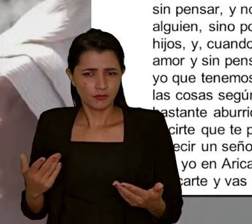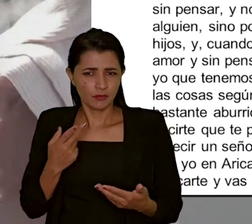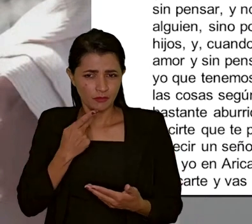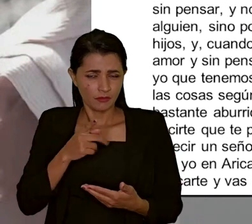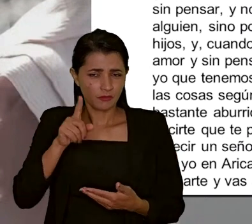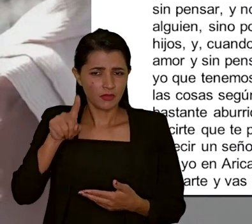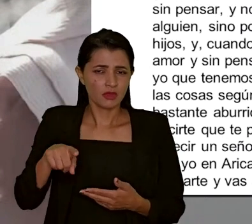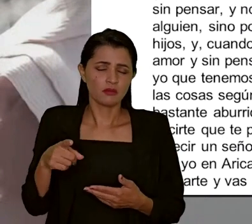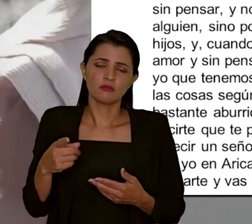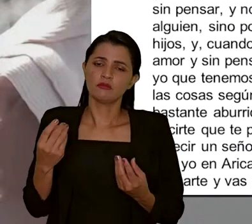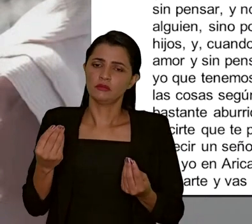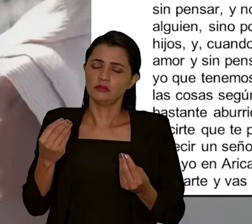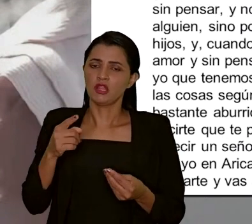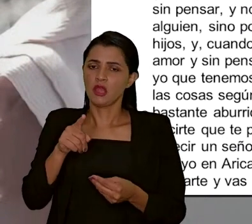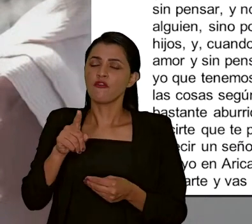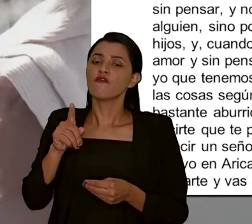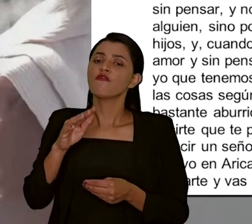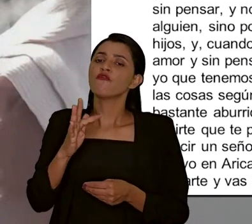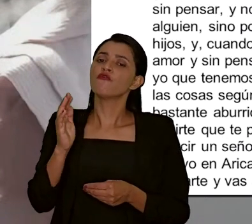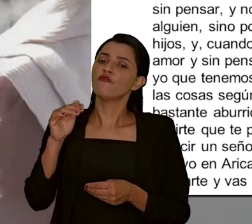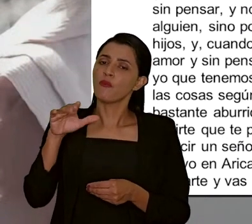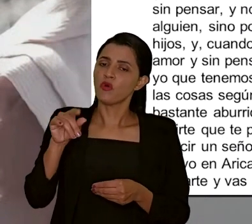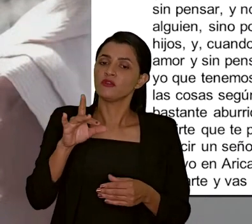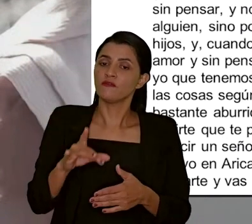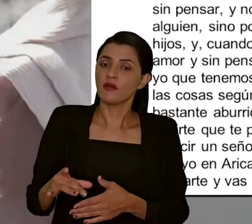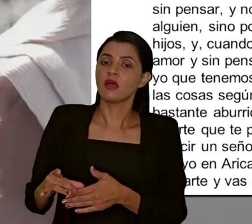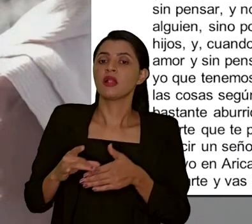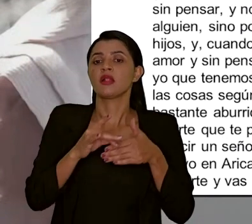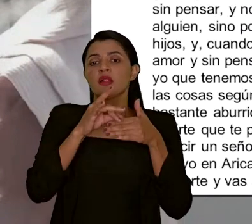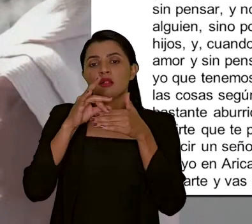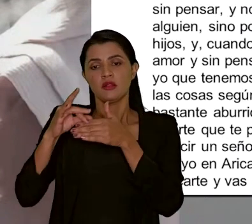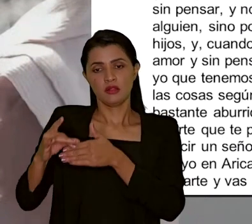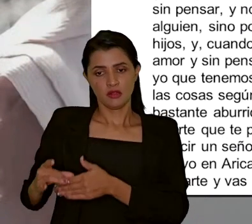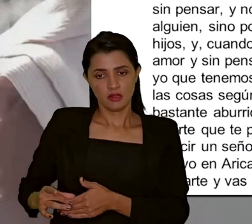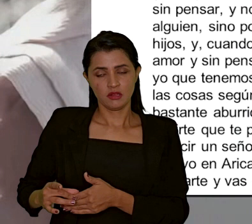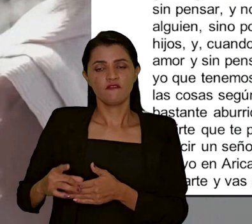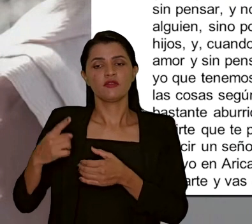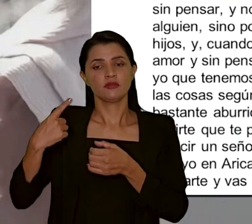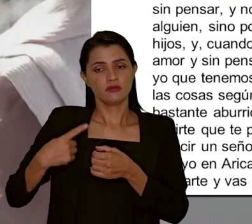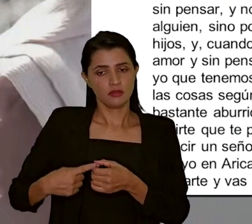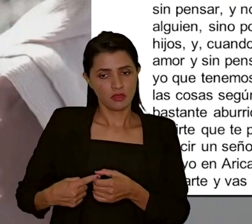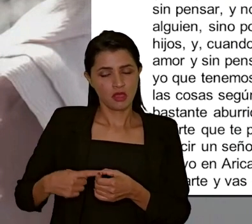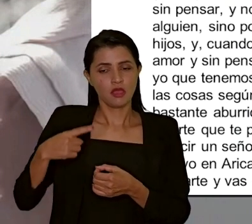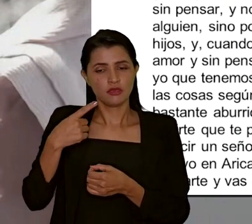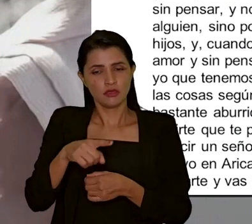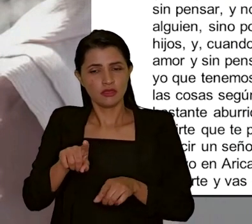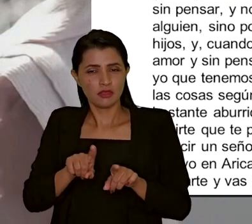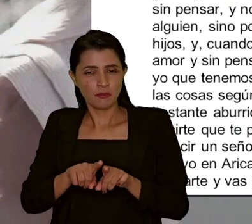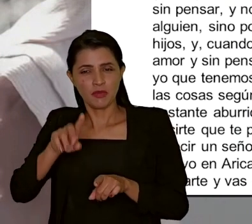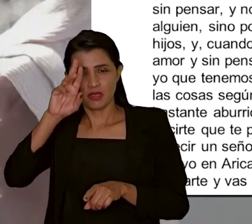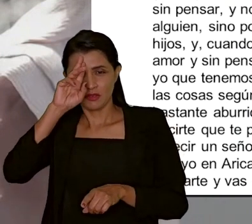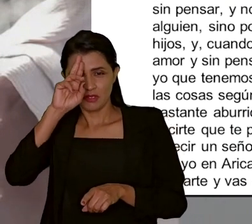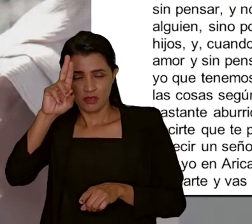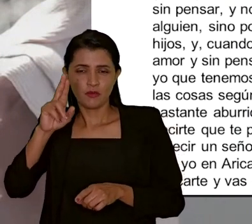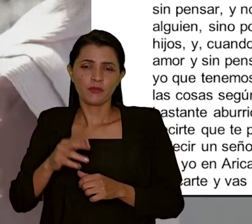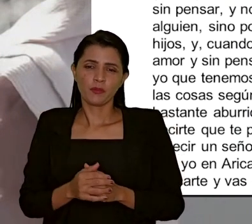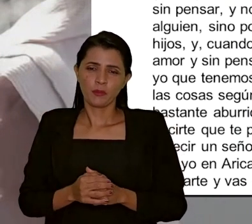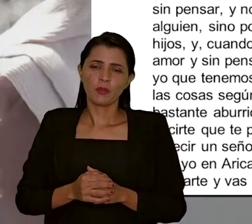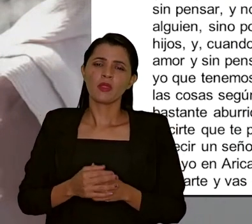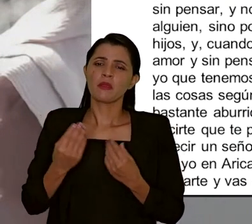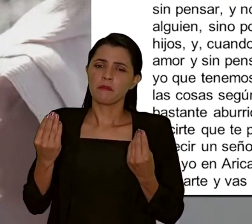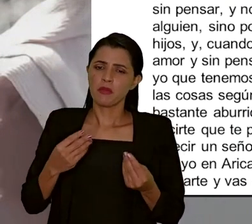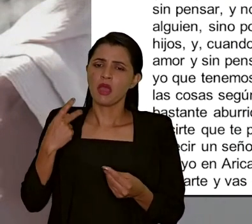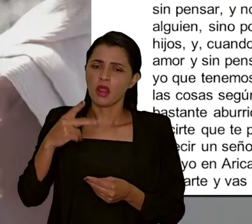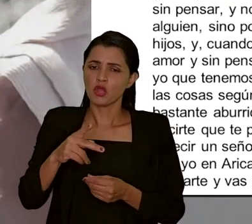Formosa. Eso lo va a decidir un señor o una señora que haga lo mismo que yo en Arica. Para eso tu papá va a venir